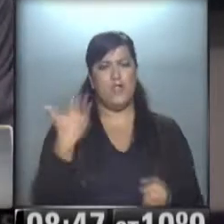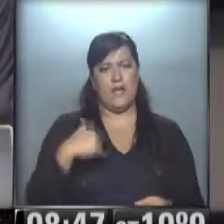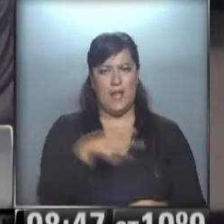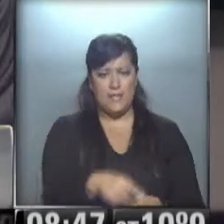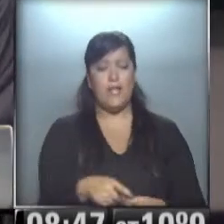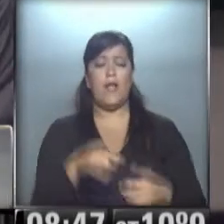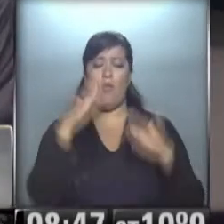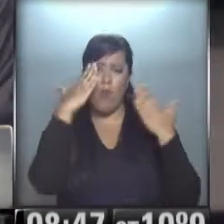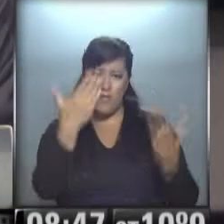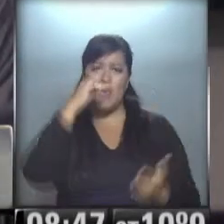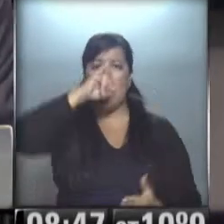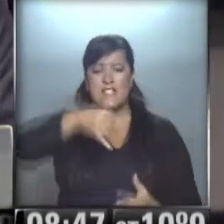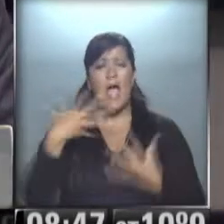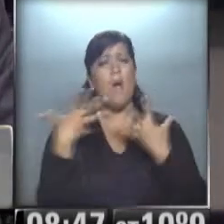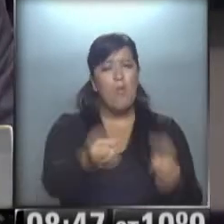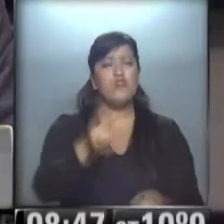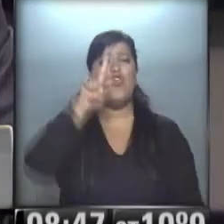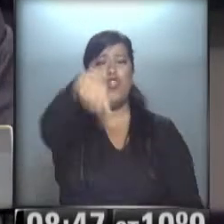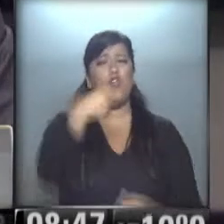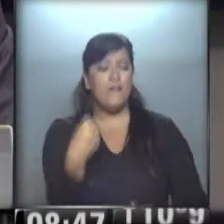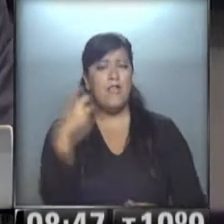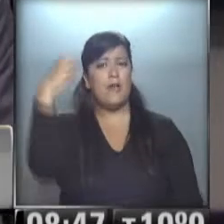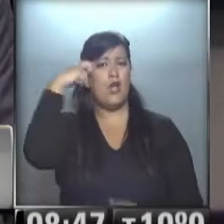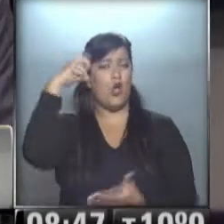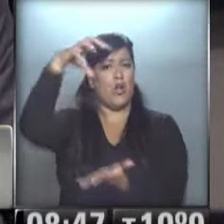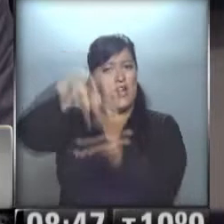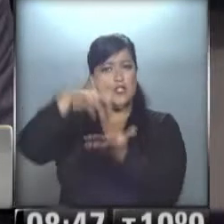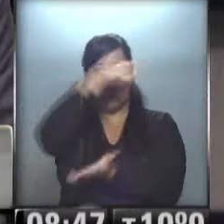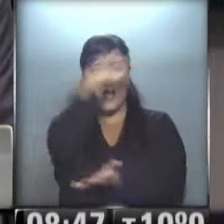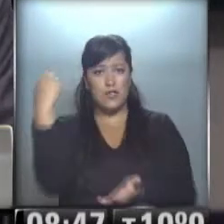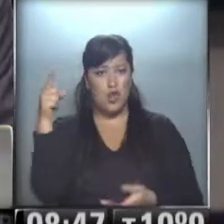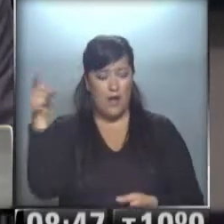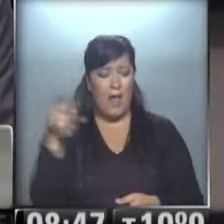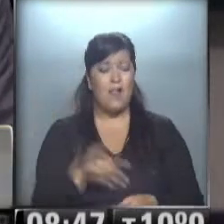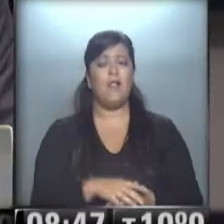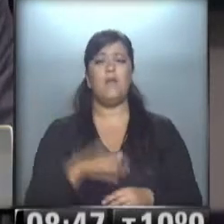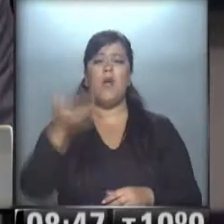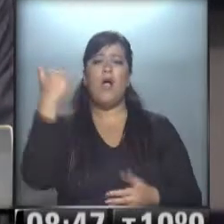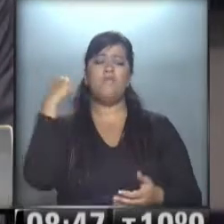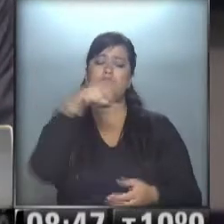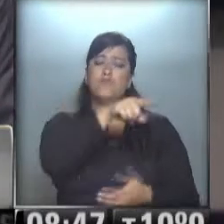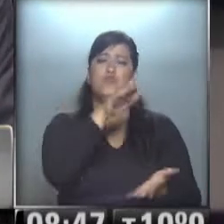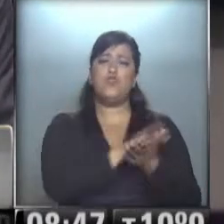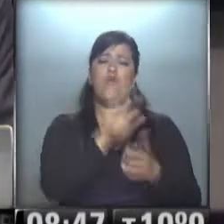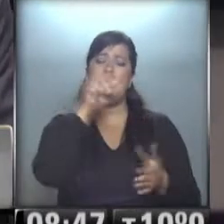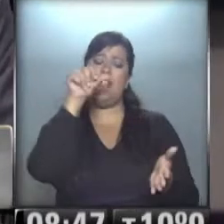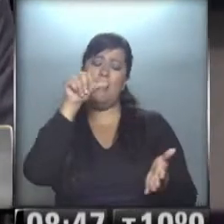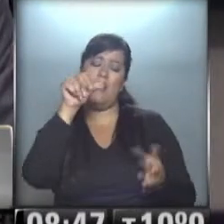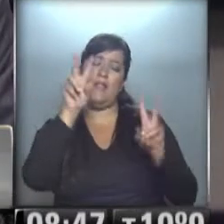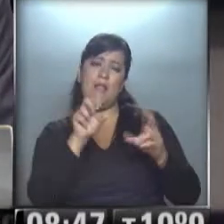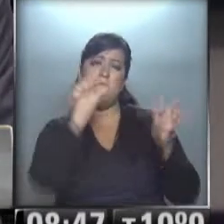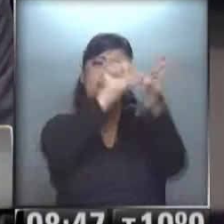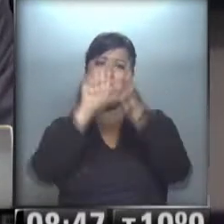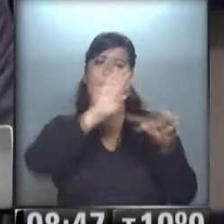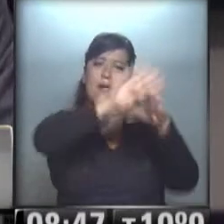día. Claro, y estos respaldos vienen desde el Congreso Nacional, porque la situación planteada con los fondos buitre, las conversaciones